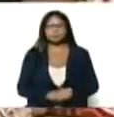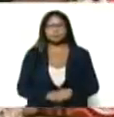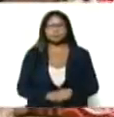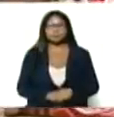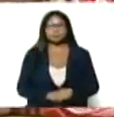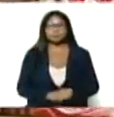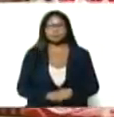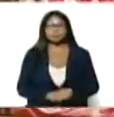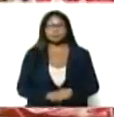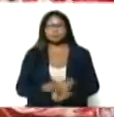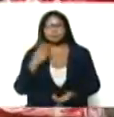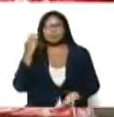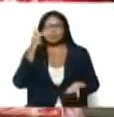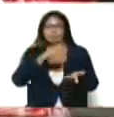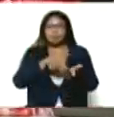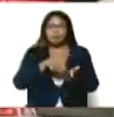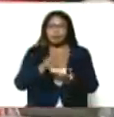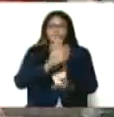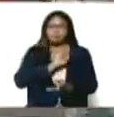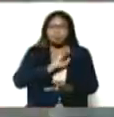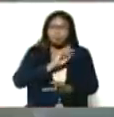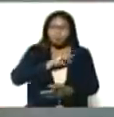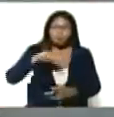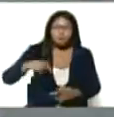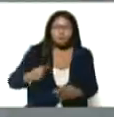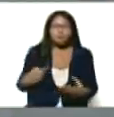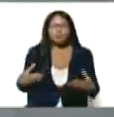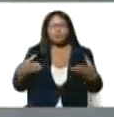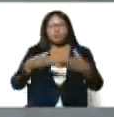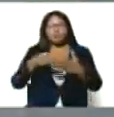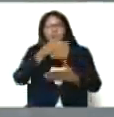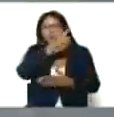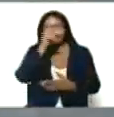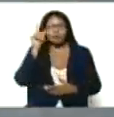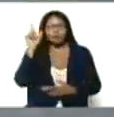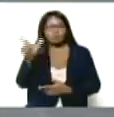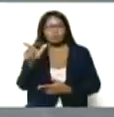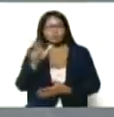Aquí está, esta es Juventud del PSUV.